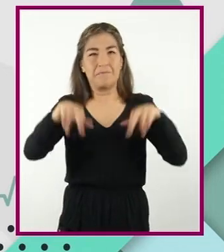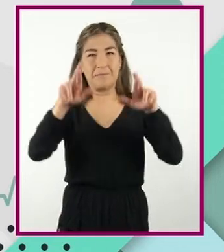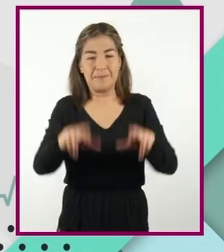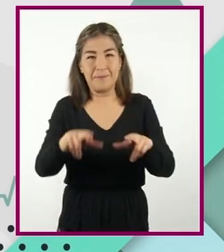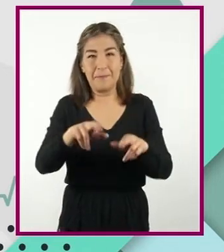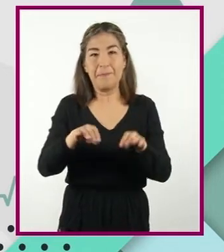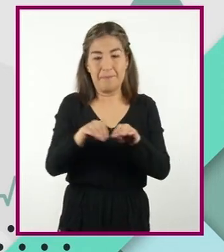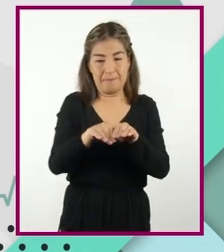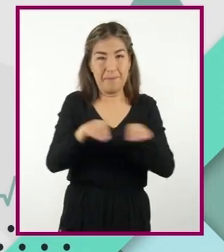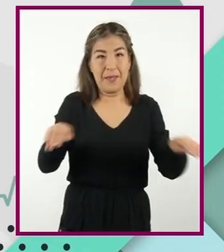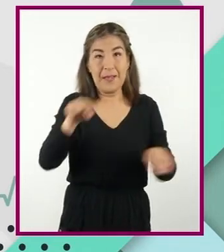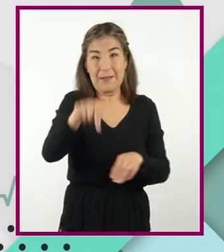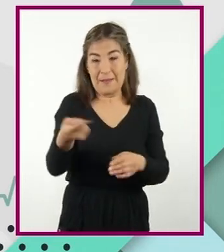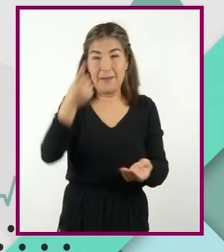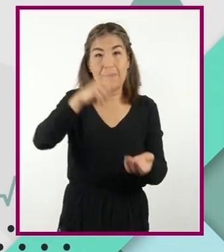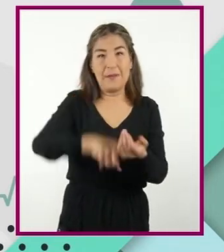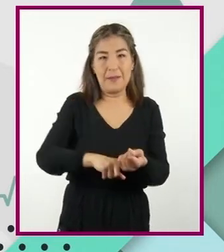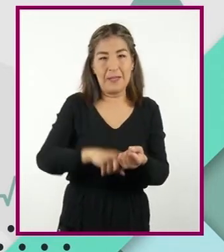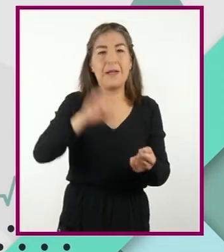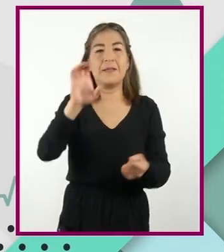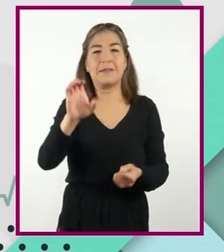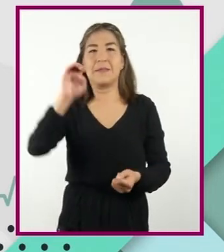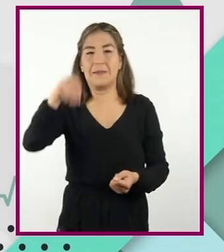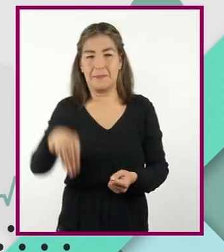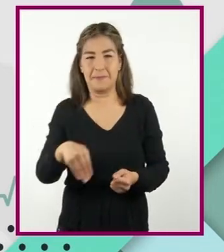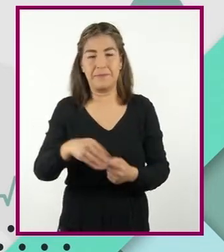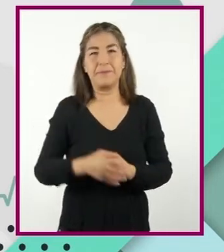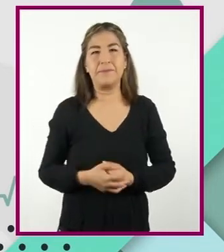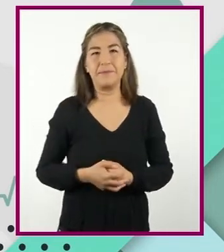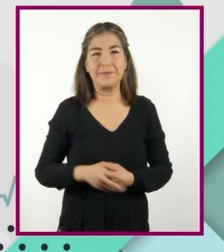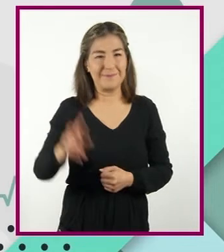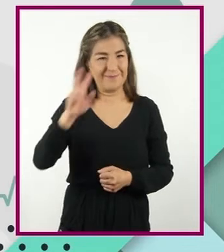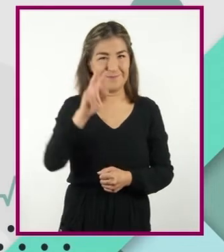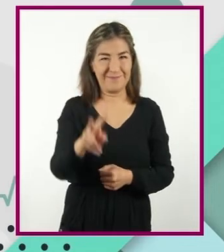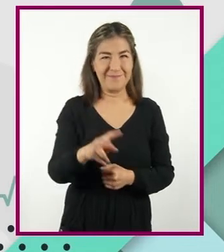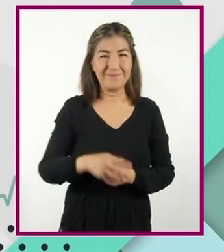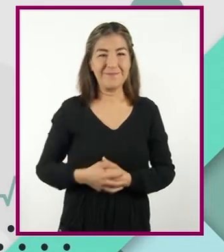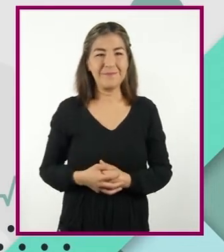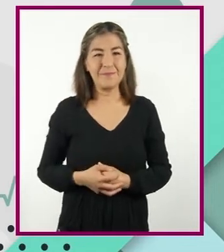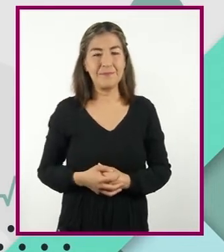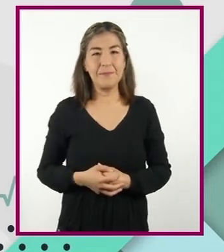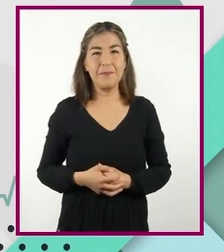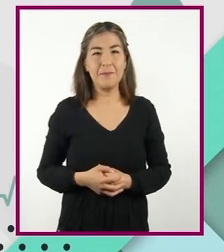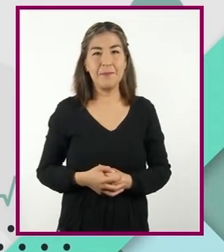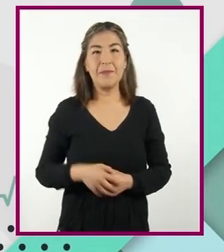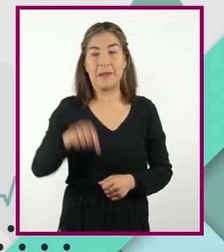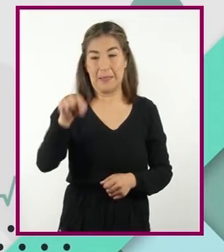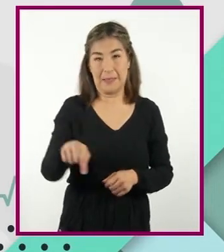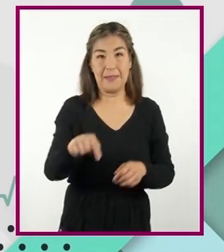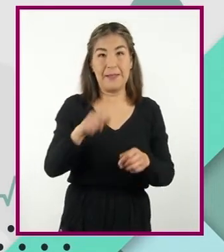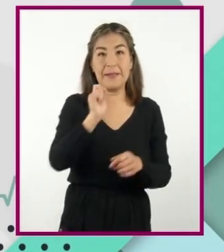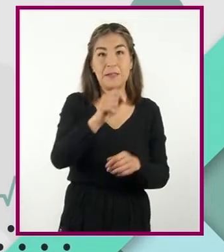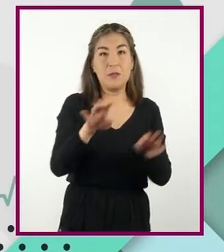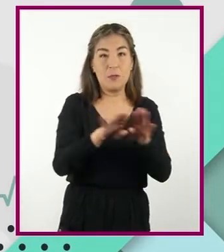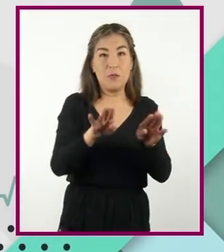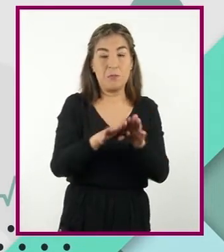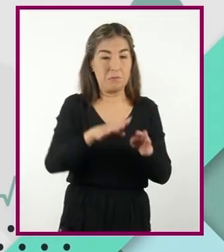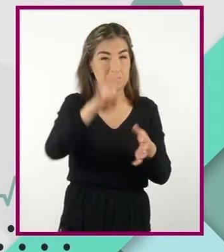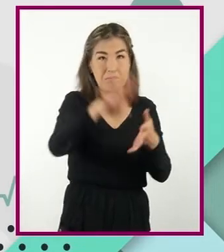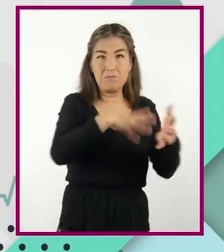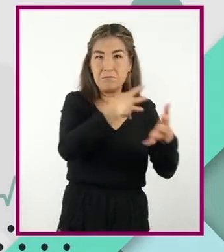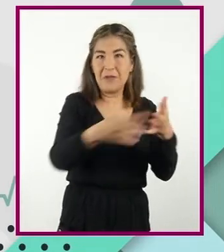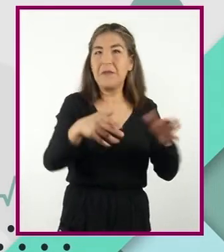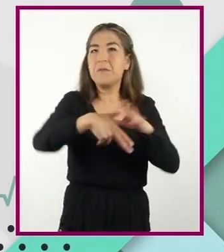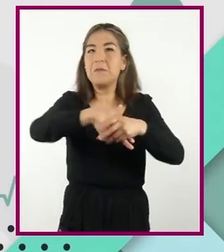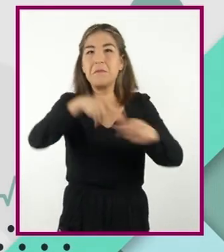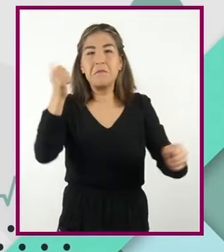la medida de la cancha en centímetros. Si se dan cuenta, la tabla tiene ciertos espacios vacíos